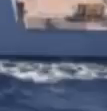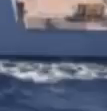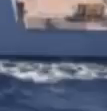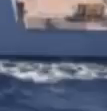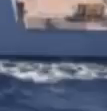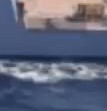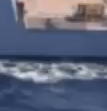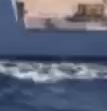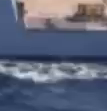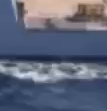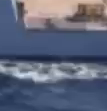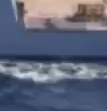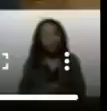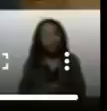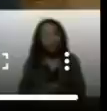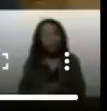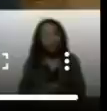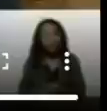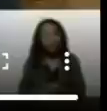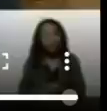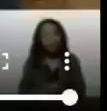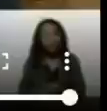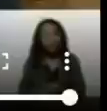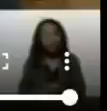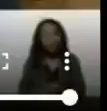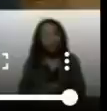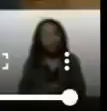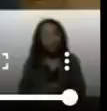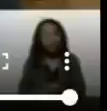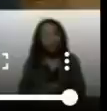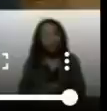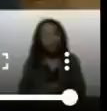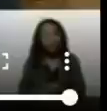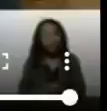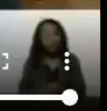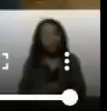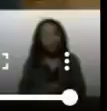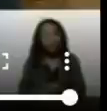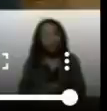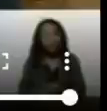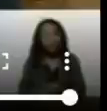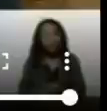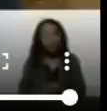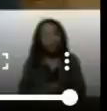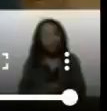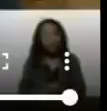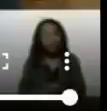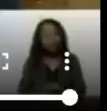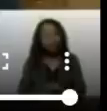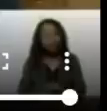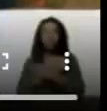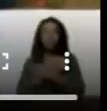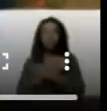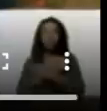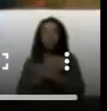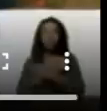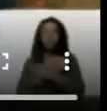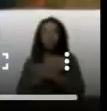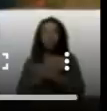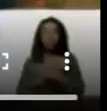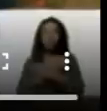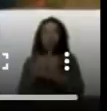seguridad lo contuvieron. El presidente de la República, anoche en Consejo de Estado, se refirió al